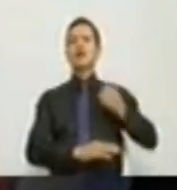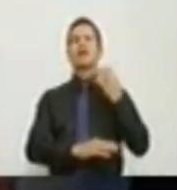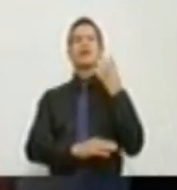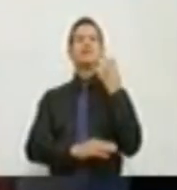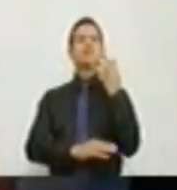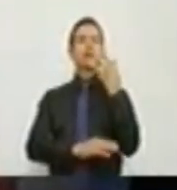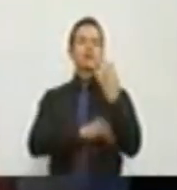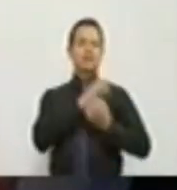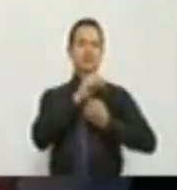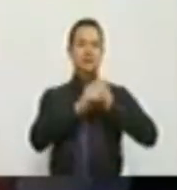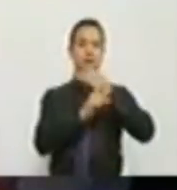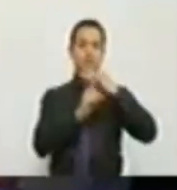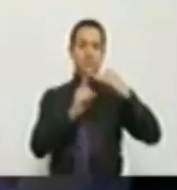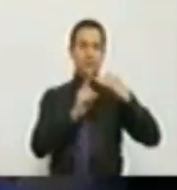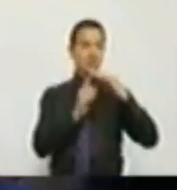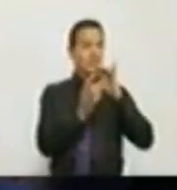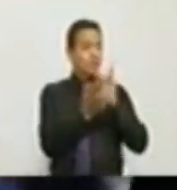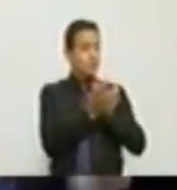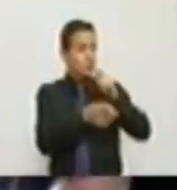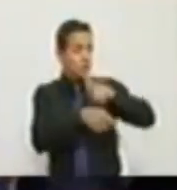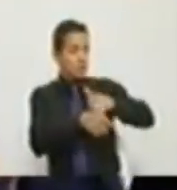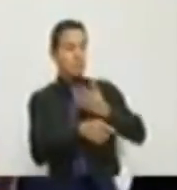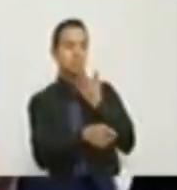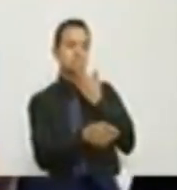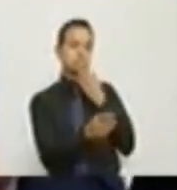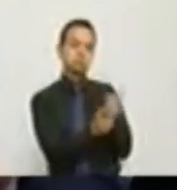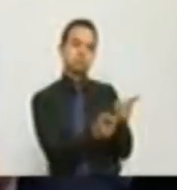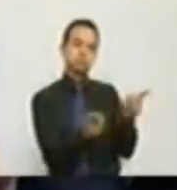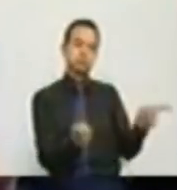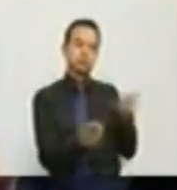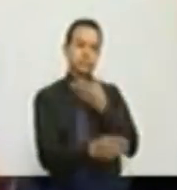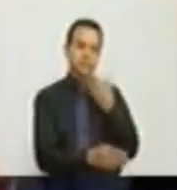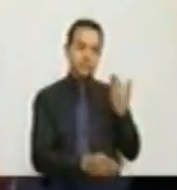por eso le extendimos el tiempo de uso de la palabra. Senador Jorge.